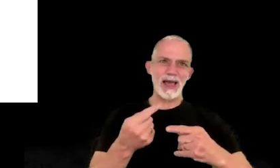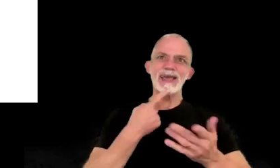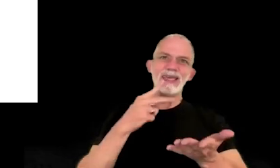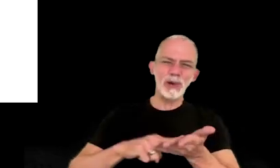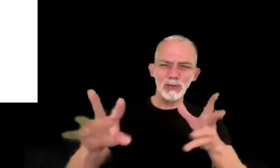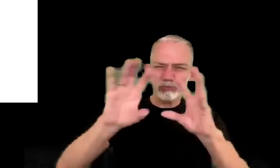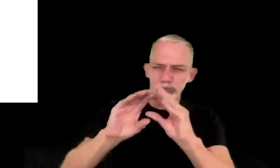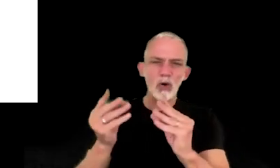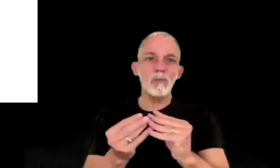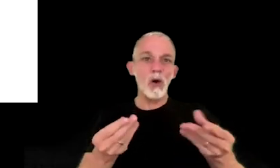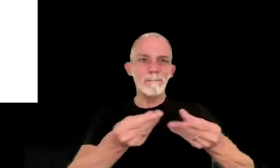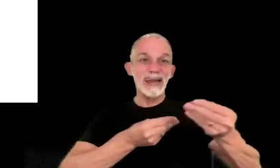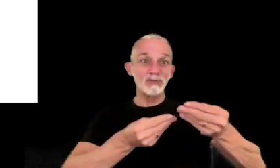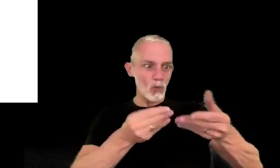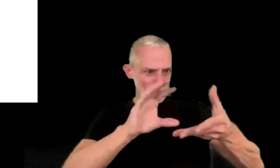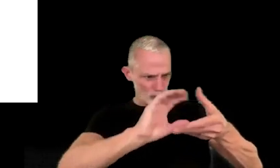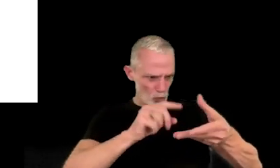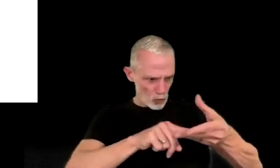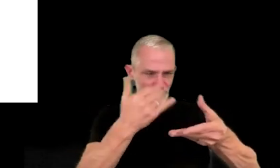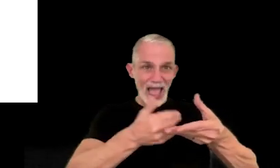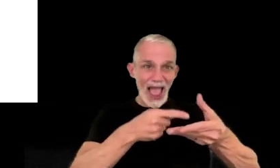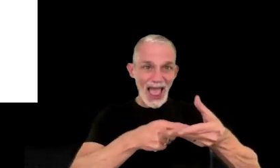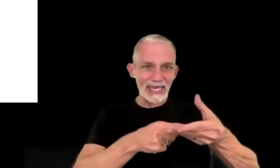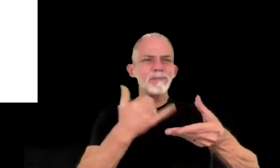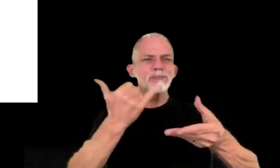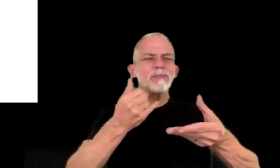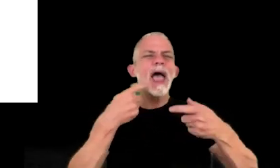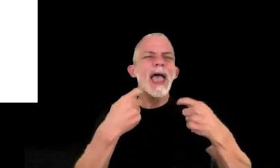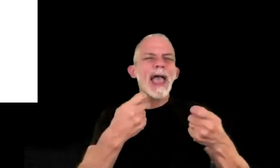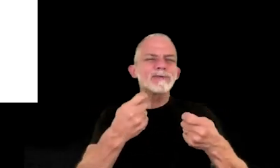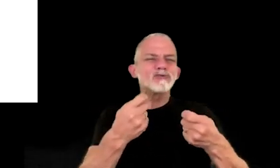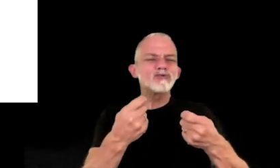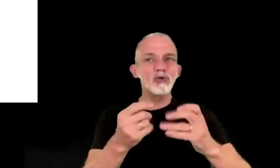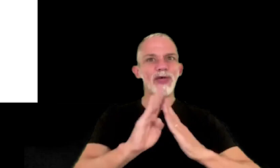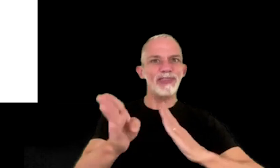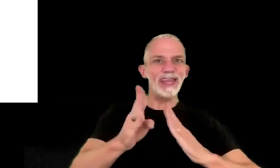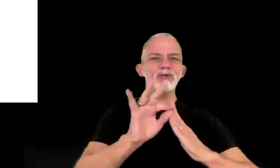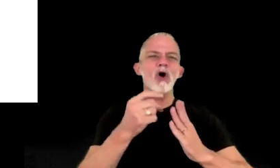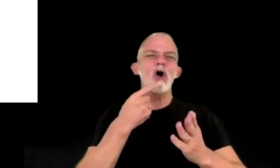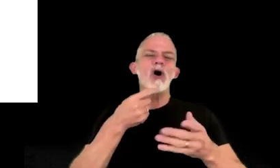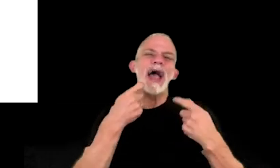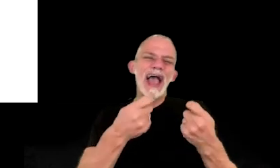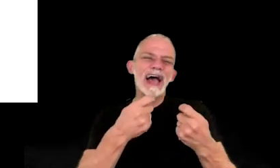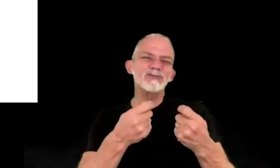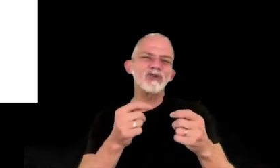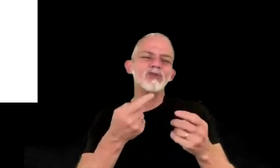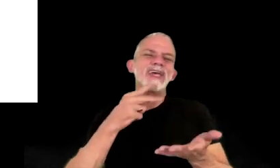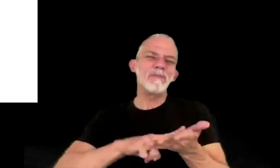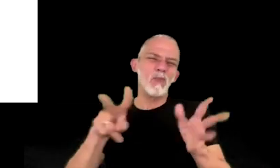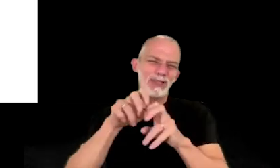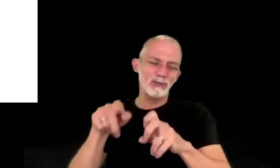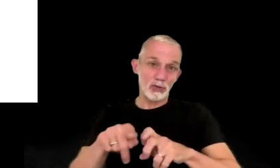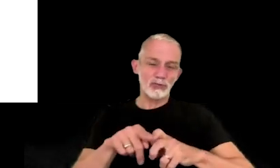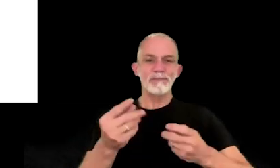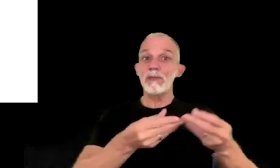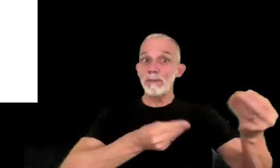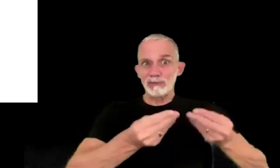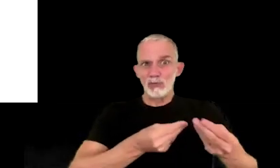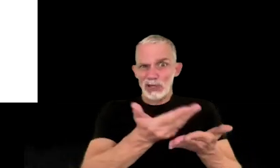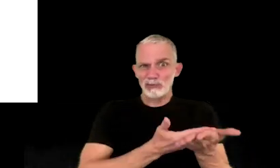en presupuesto público tenemos la existencia de gastos directos y gastos tributarios. Gasto directo es el que surge del presupuesto en sí,